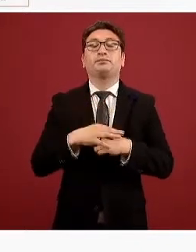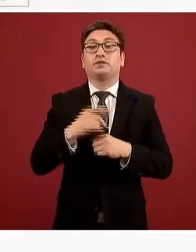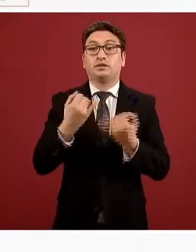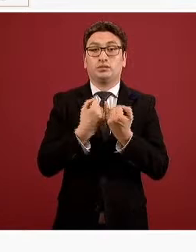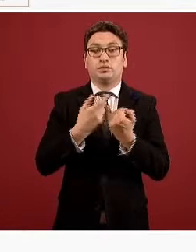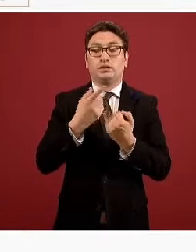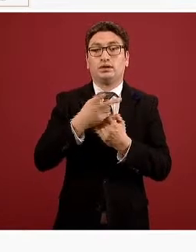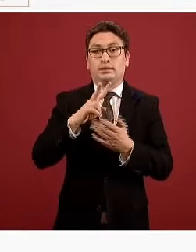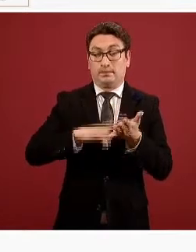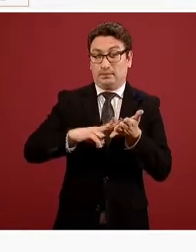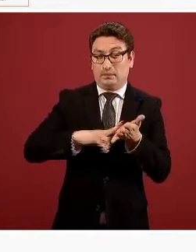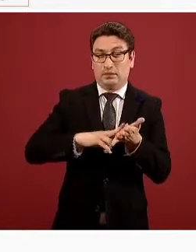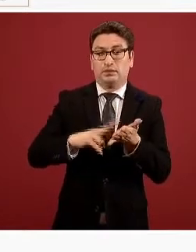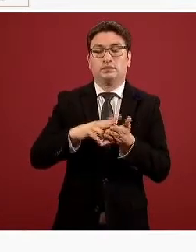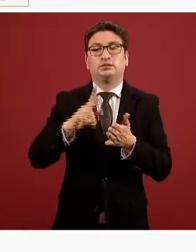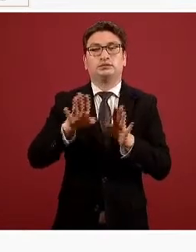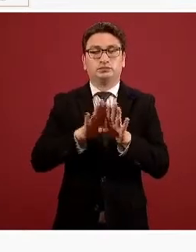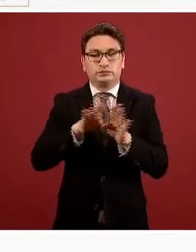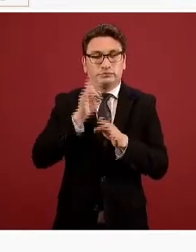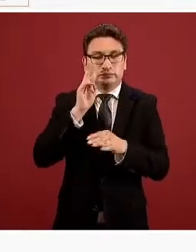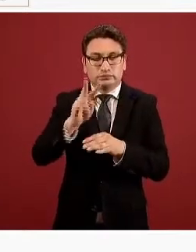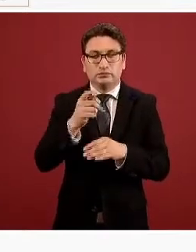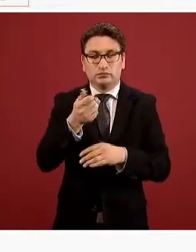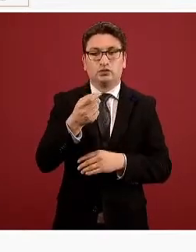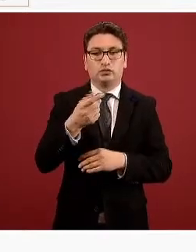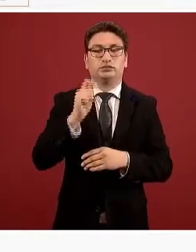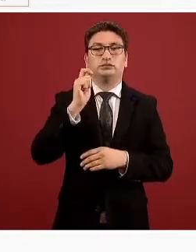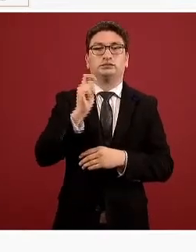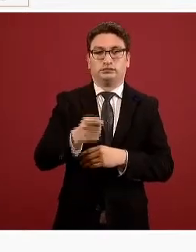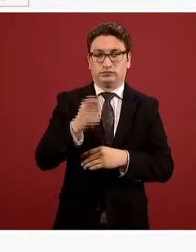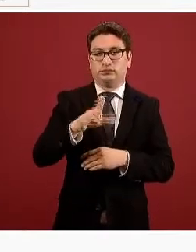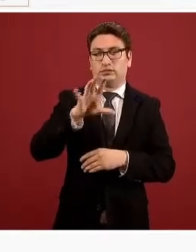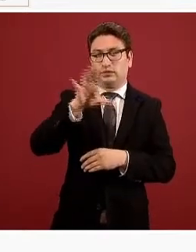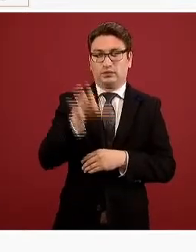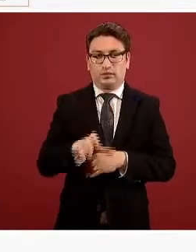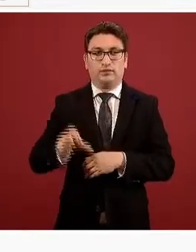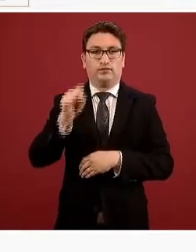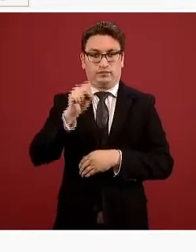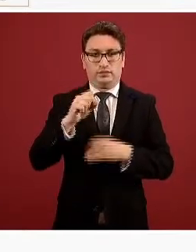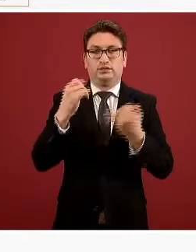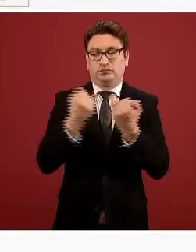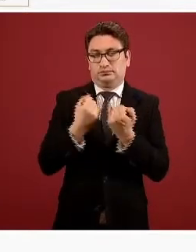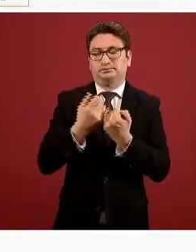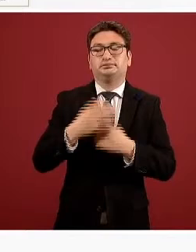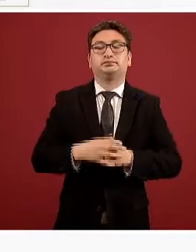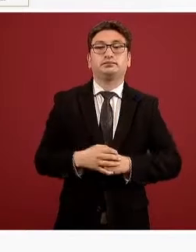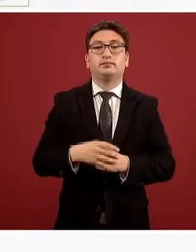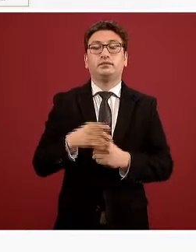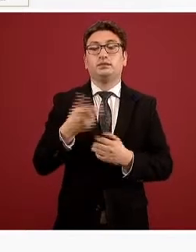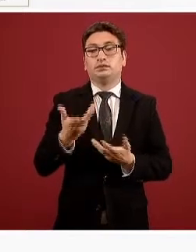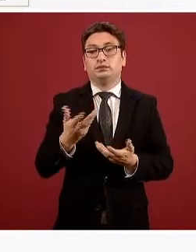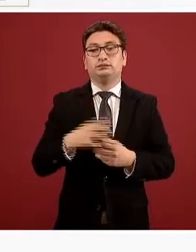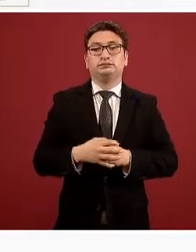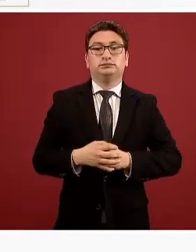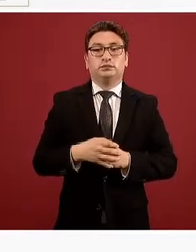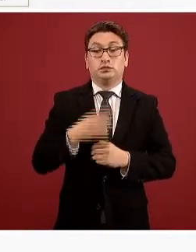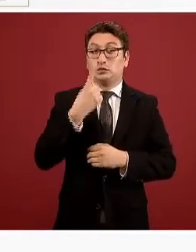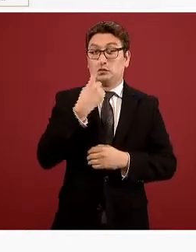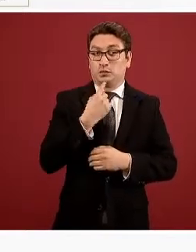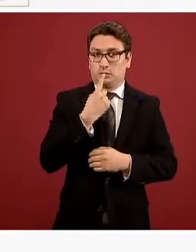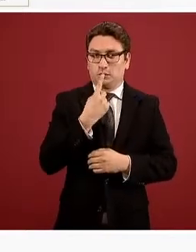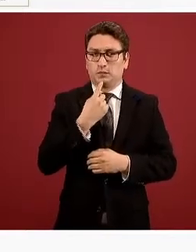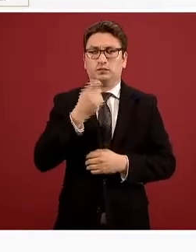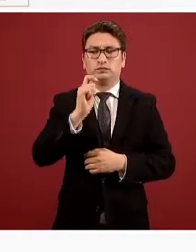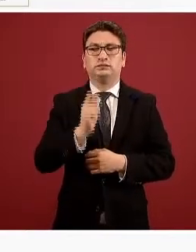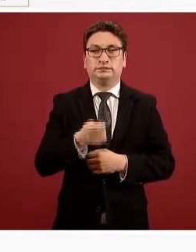verde apenas por notarse está la región de África y la región del Mediterráneo Oriental, y en rojo